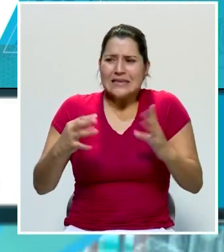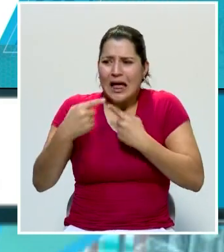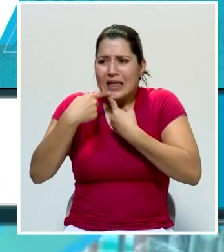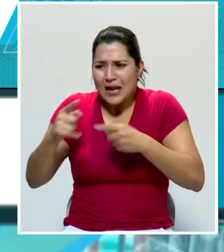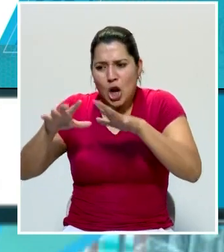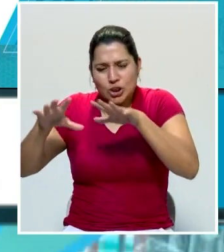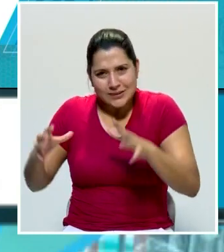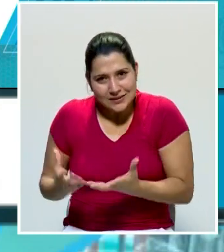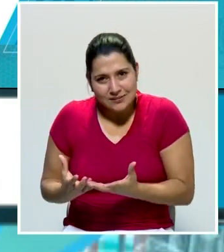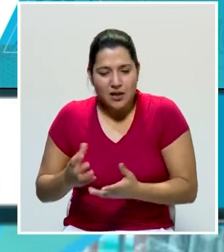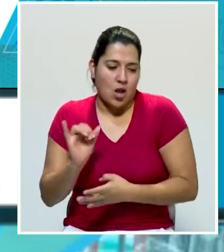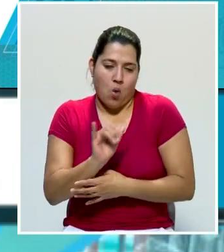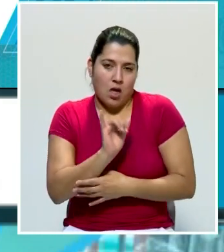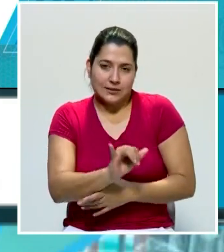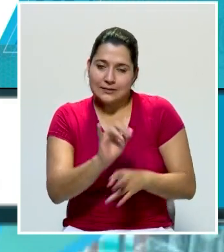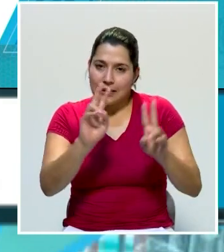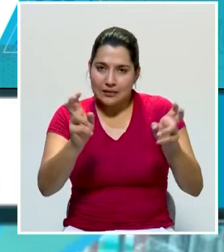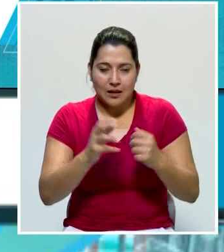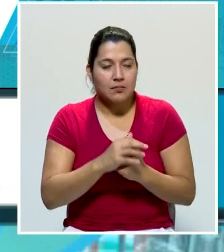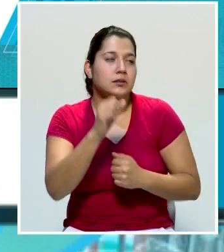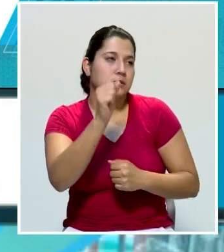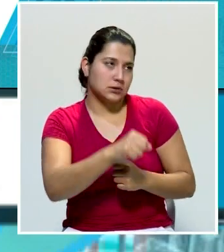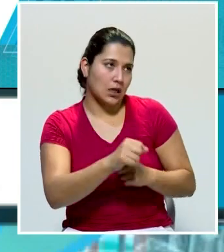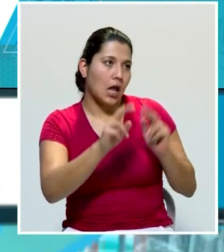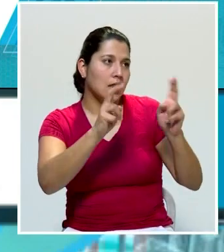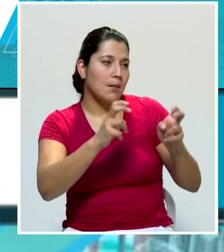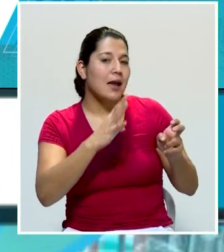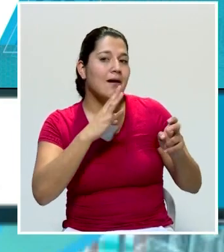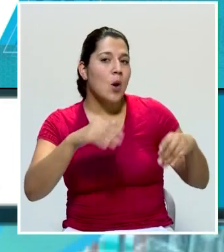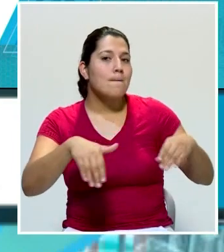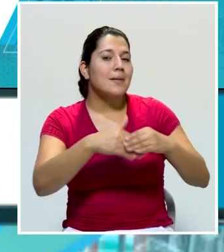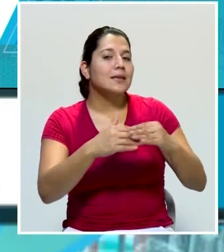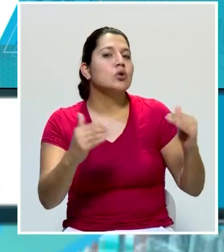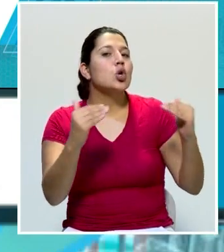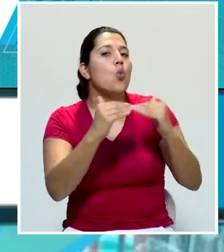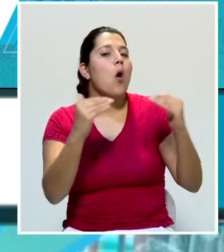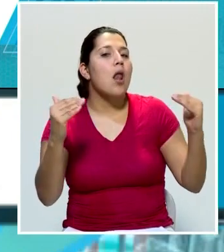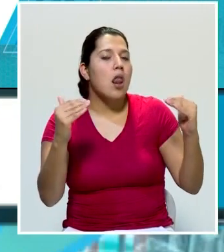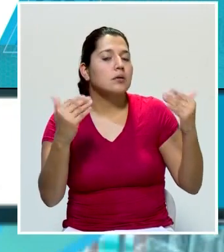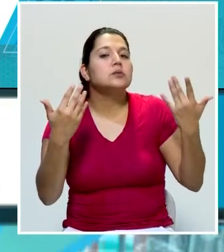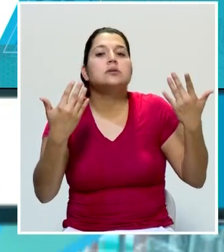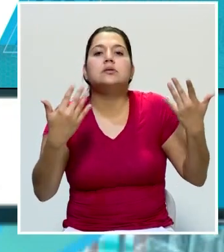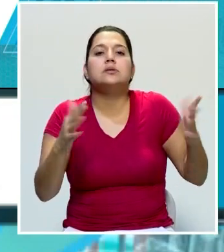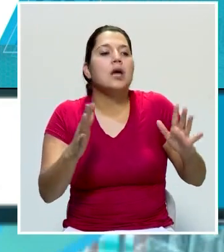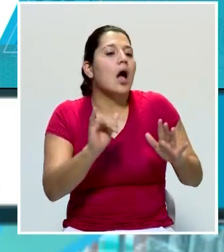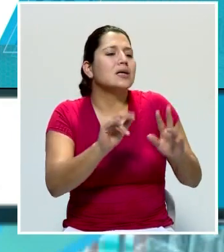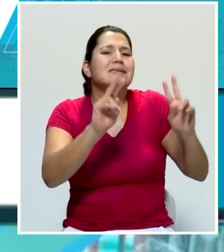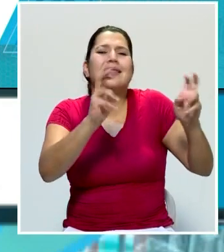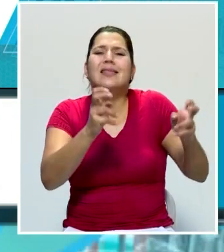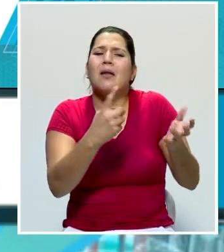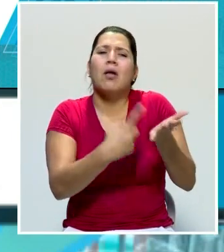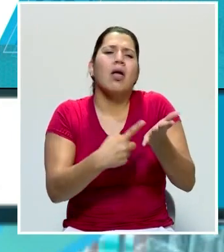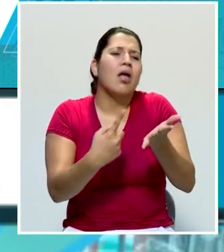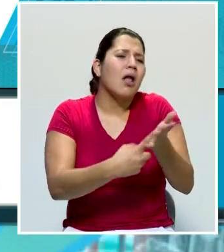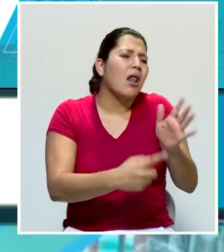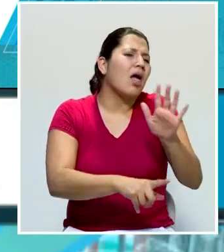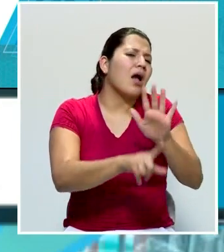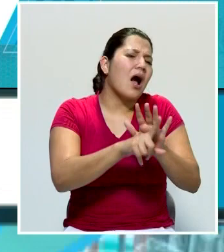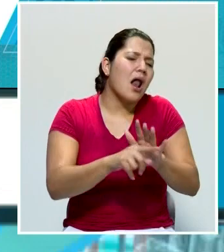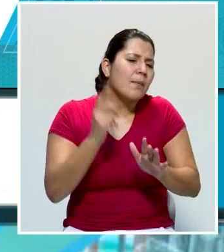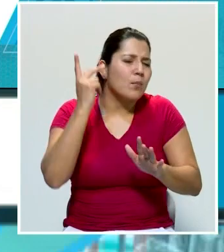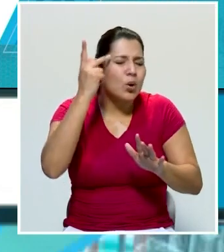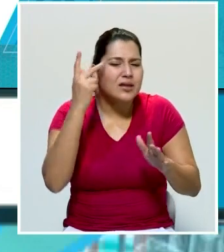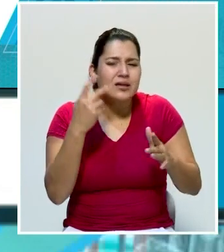el tema del que estamos hablando es el matrimonio igualitario. Ya un tema completamente agotado en lo legal, en lo